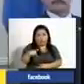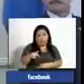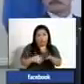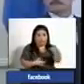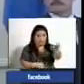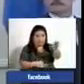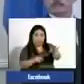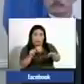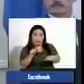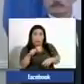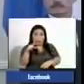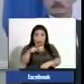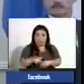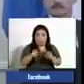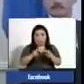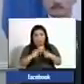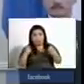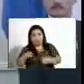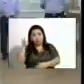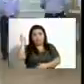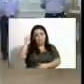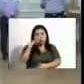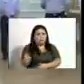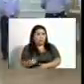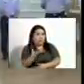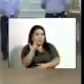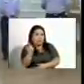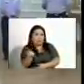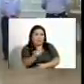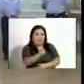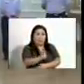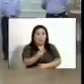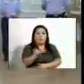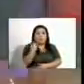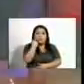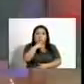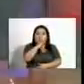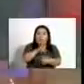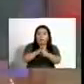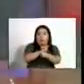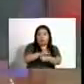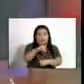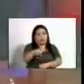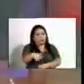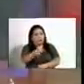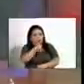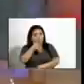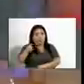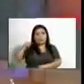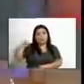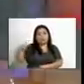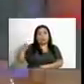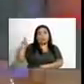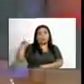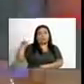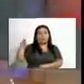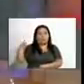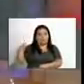que se daría en minutos acerca de nuevos casos de COVID-19 en nuestro país. Este fue un informe de Juan Cáceres Troche